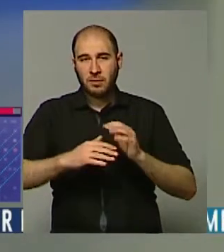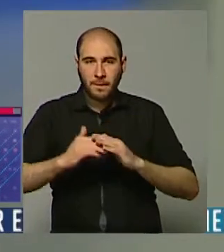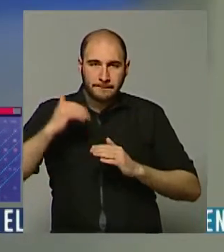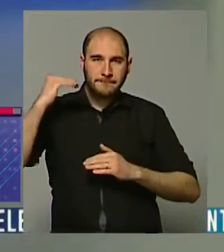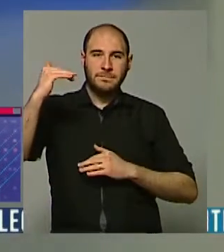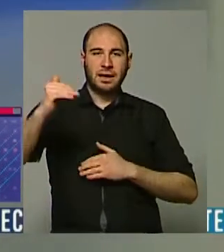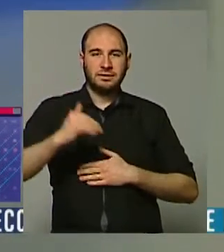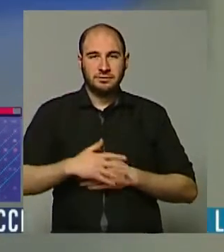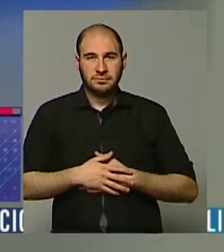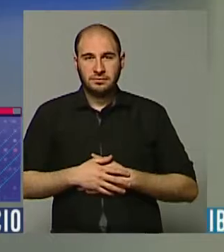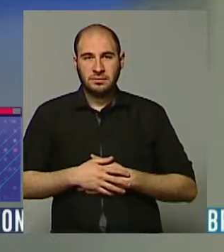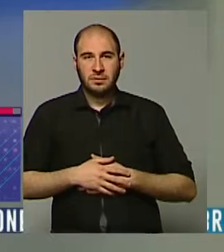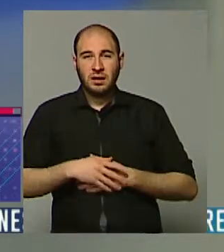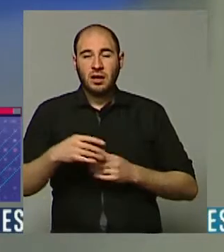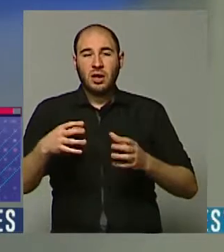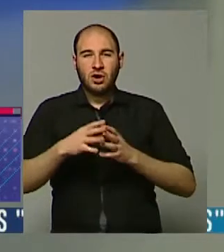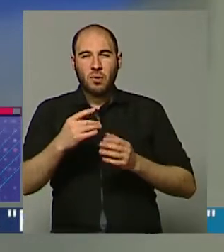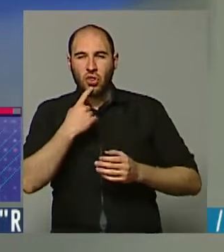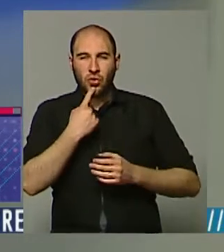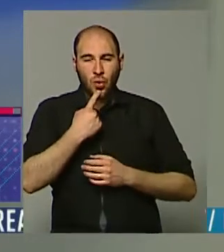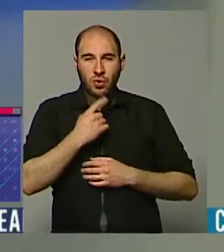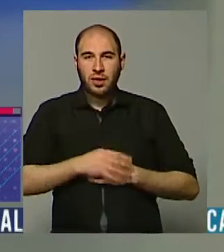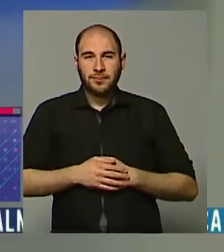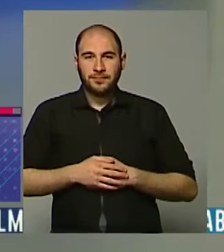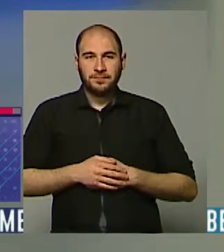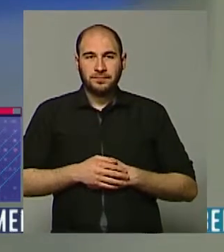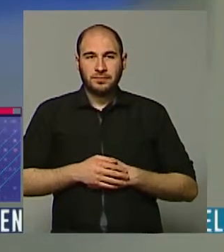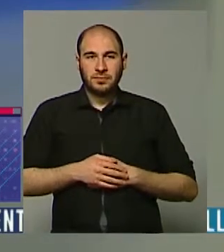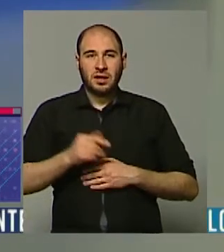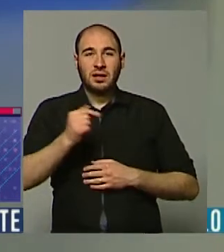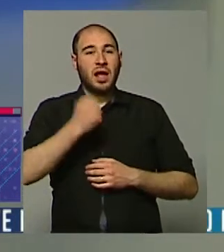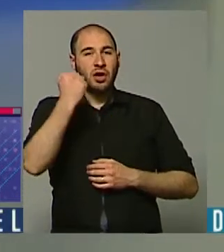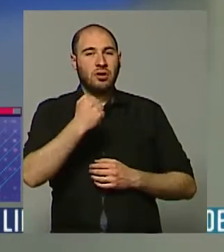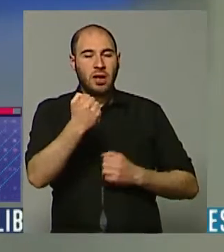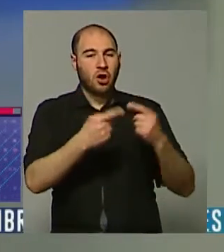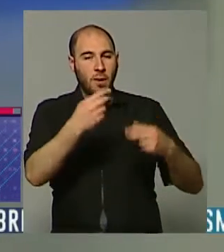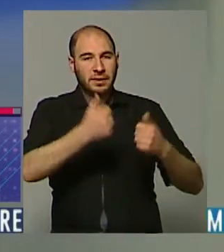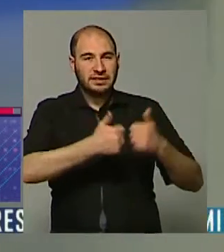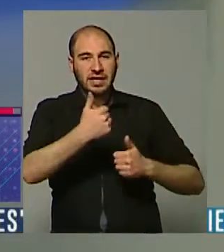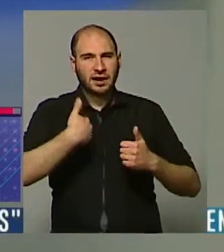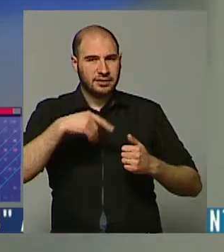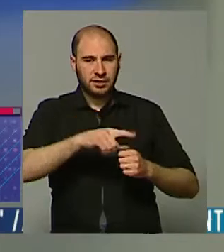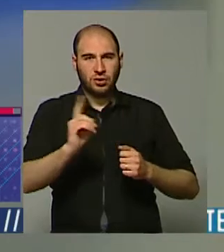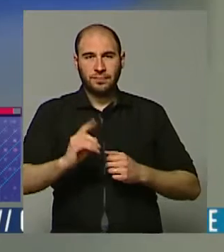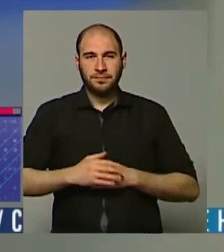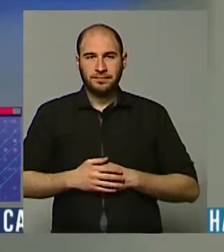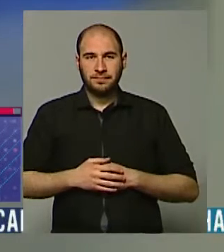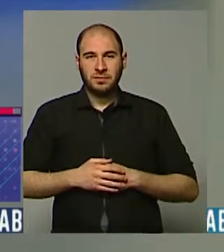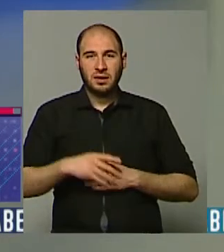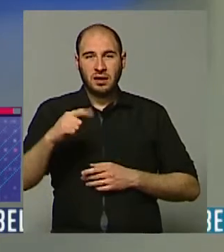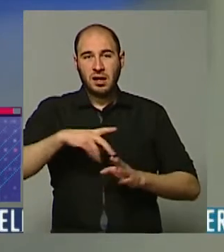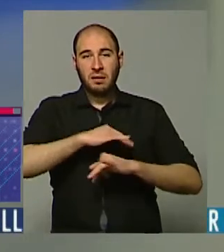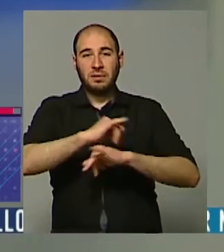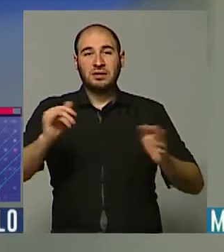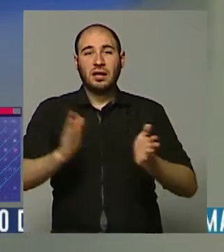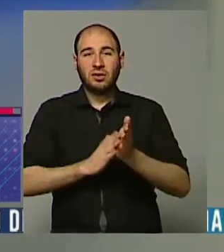elevado corresponde a sectores especulativos y no necesariamente a la economía competitiva que necesita Argentina. Así que ese es un